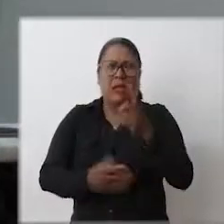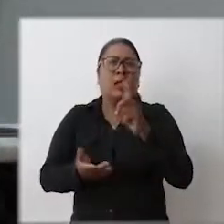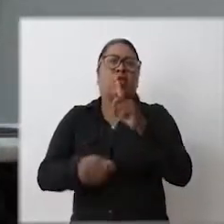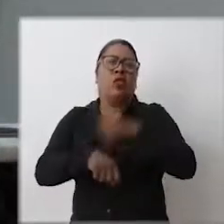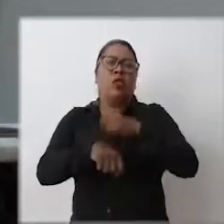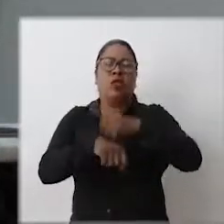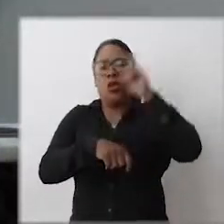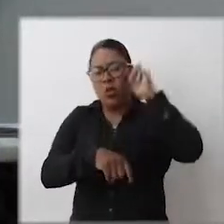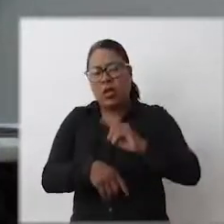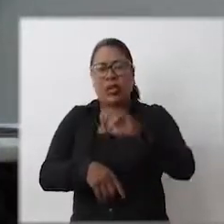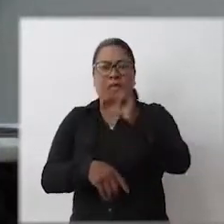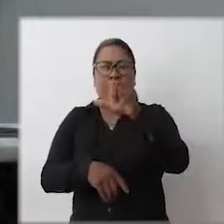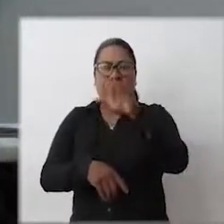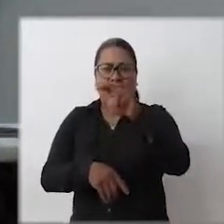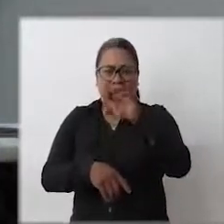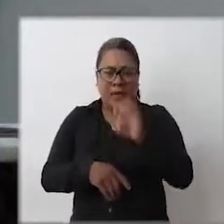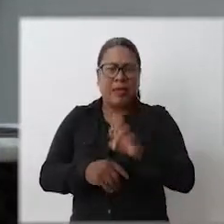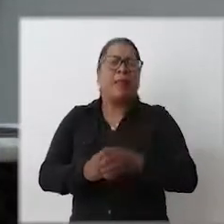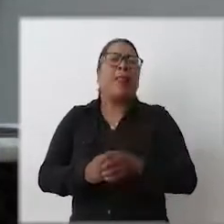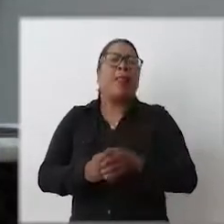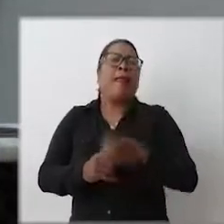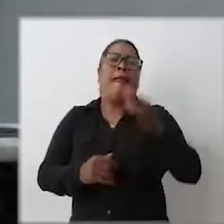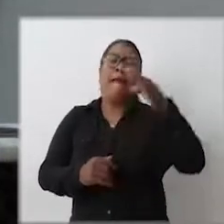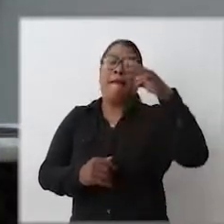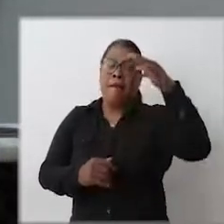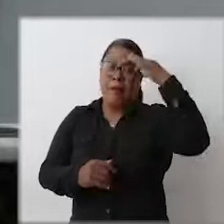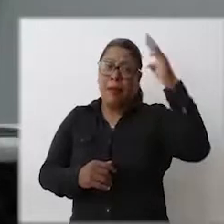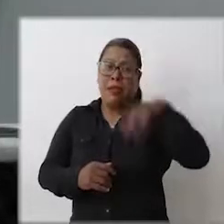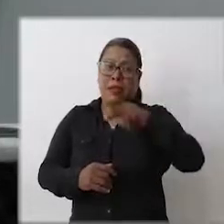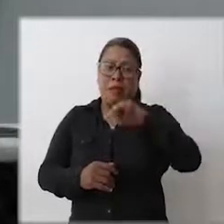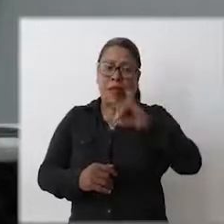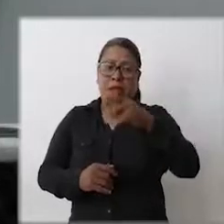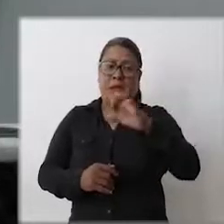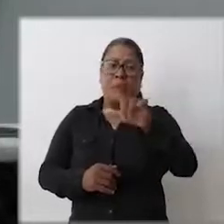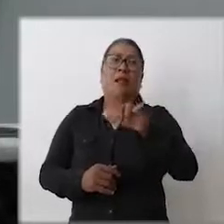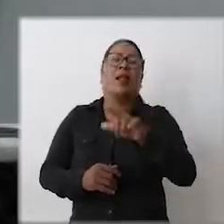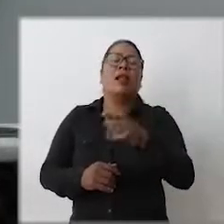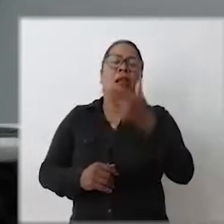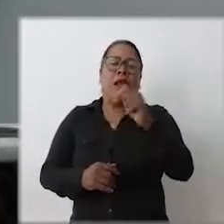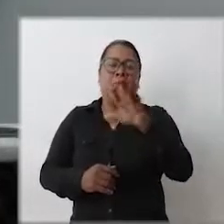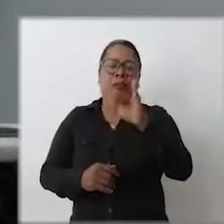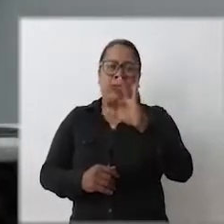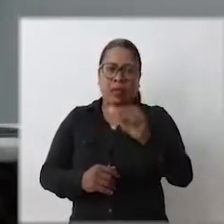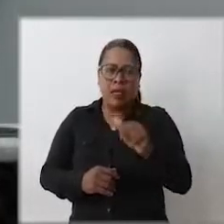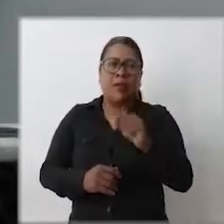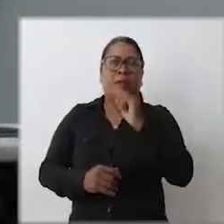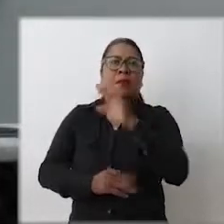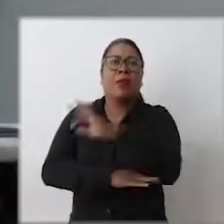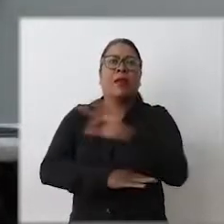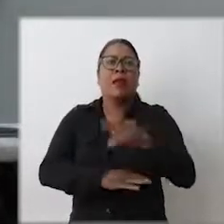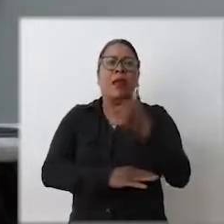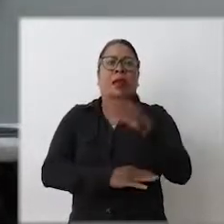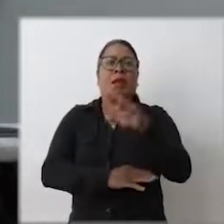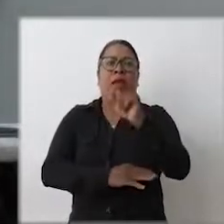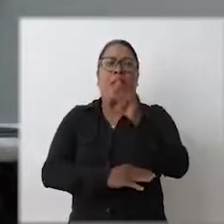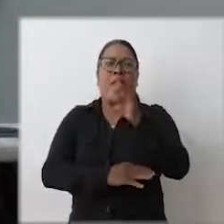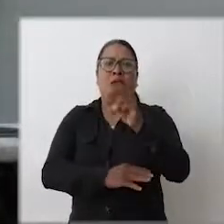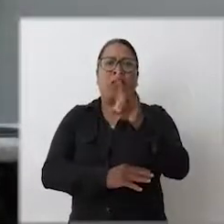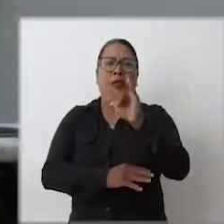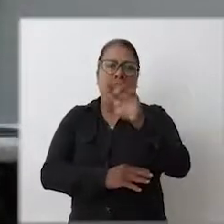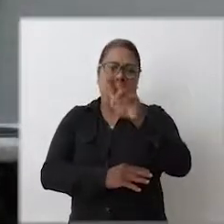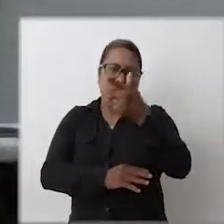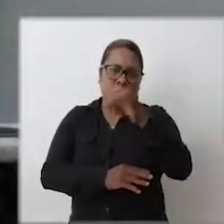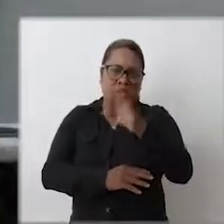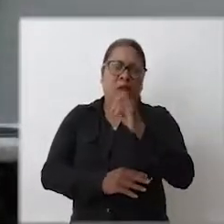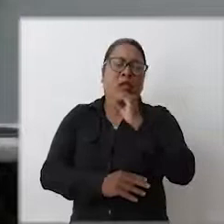horas de producción sonora a título gratuito entre el personal de turismo y locutores invitados, 150 minutos de información histórica,